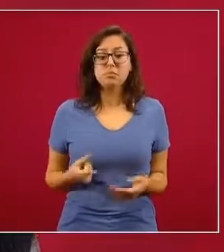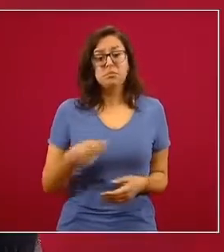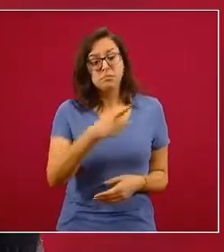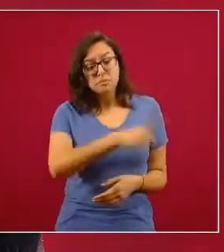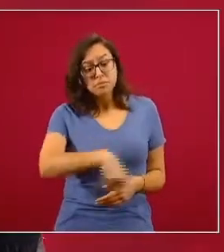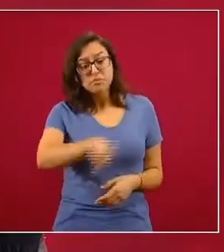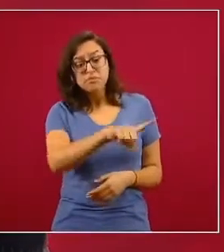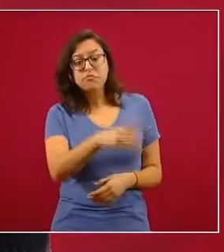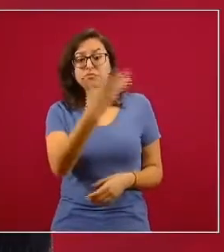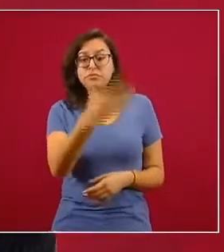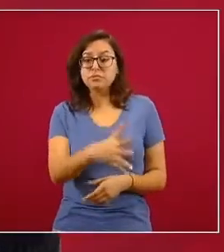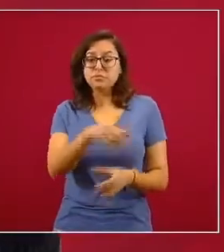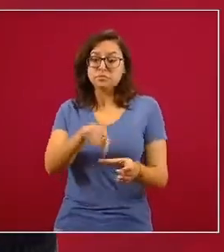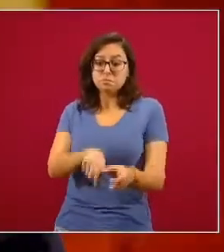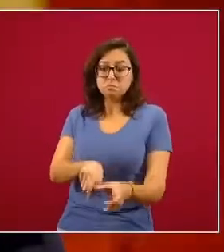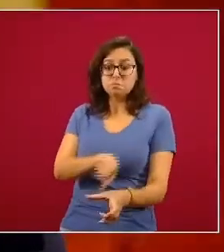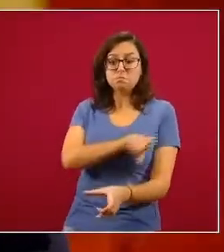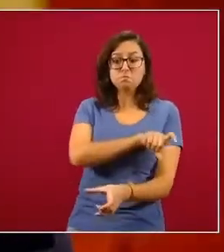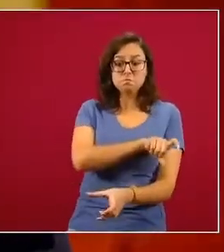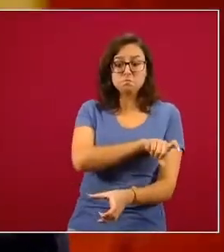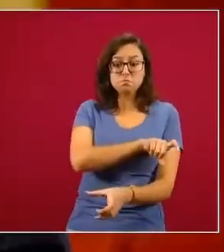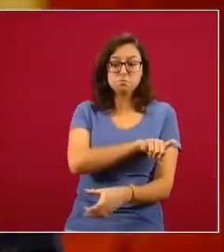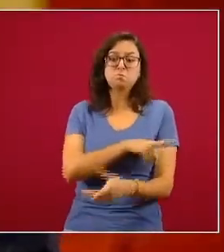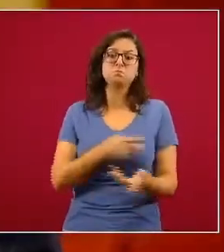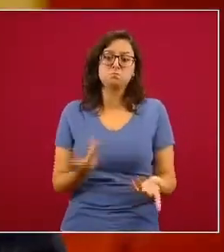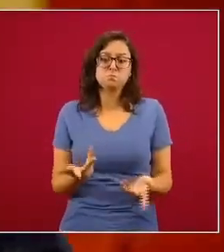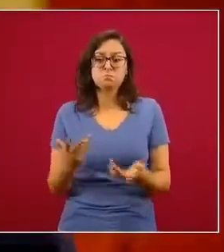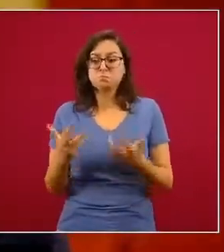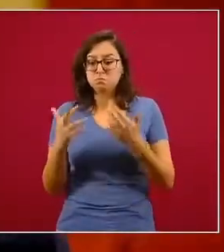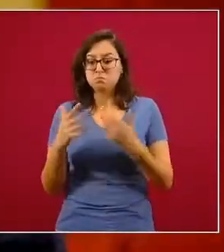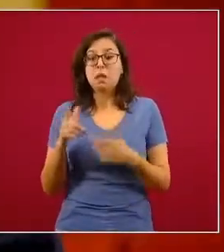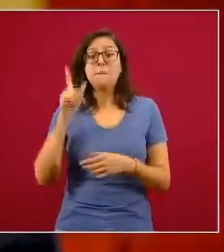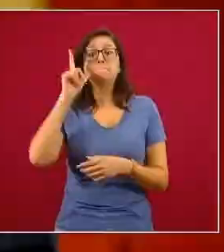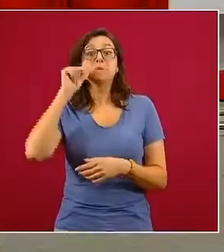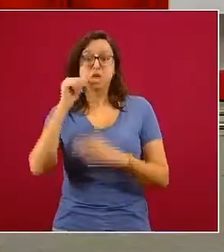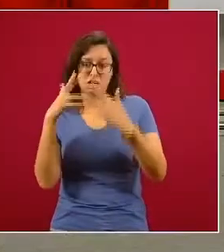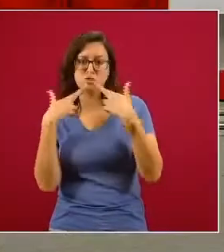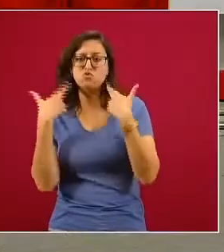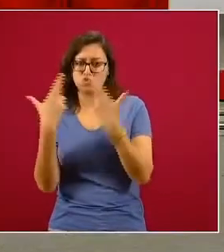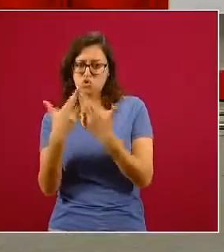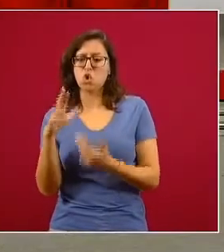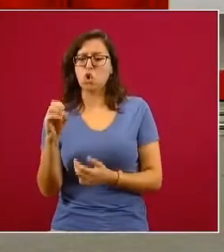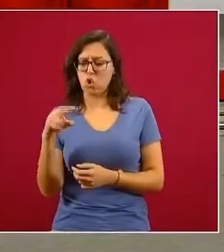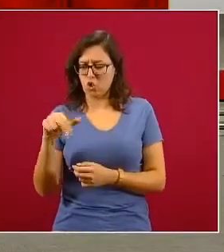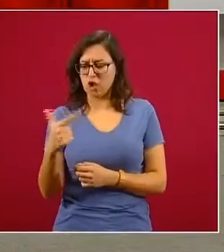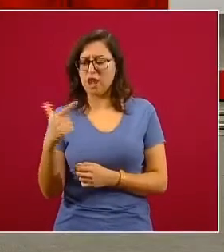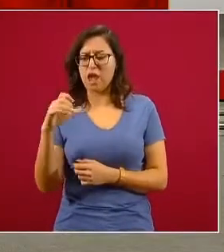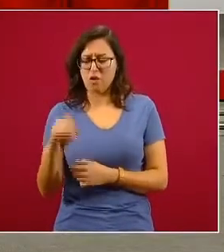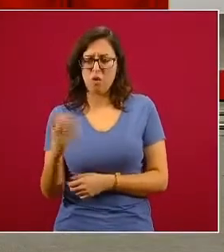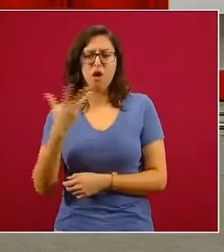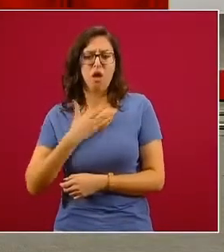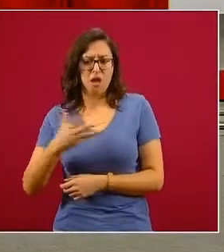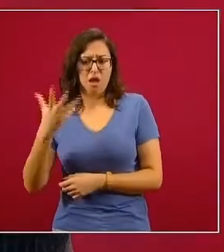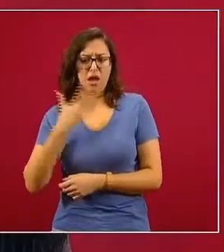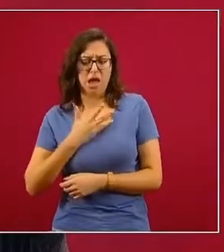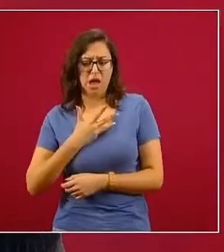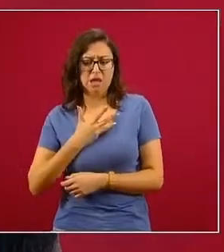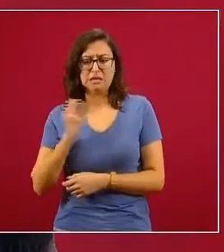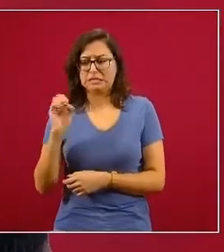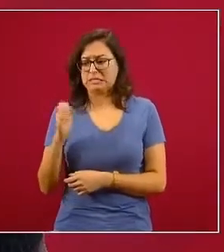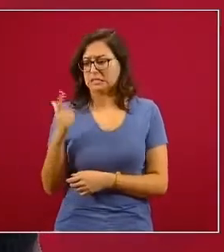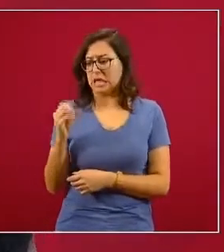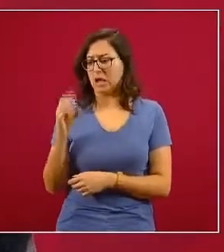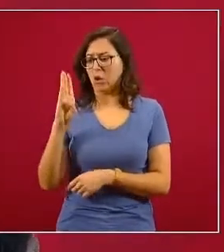los 10 que se retiraron de CONAGO, ya no concurren en las sesiones CONAGO, mañana tenemos precisamente una sesión que convoca la Secretaria de